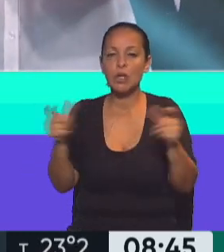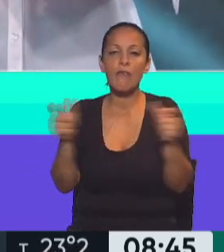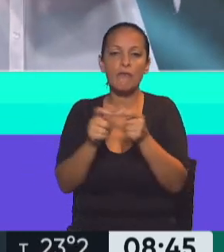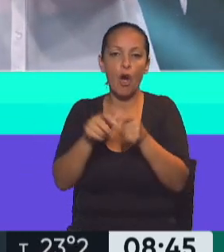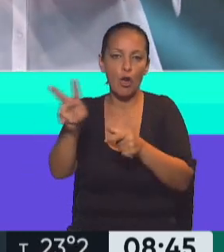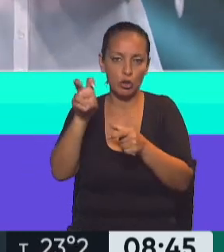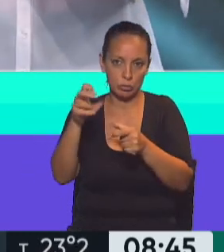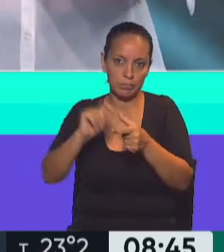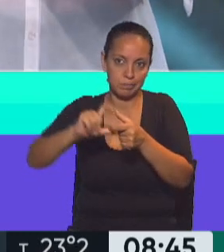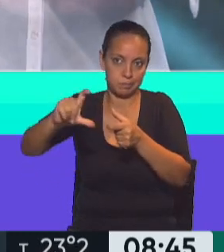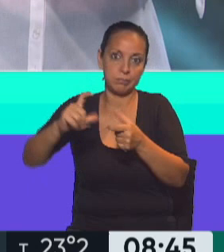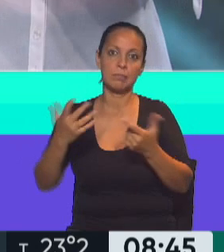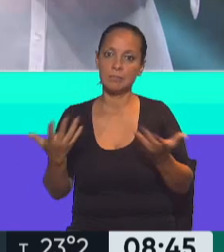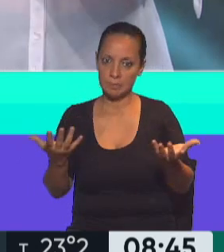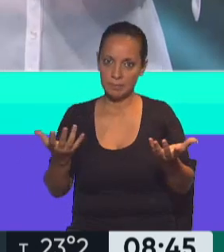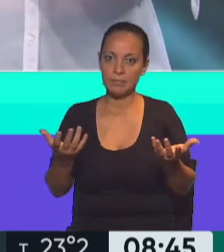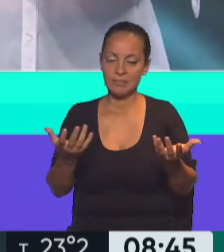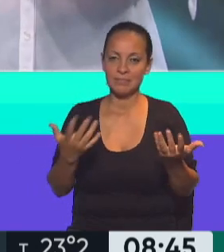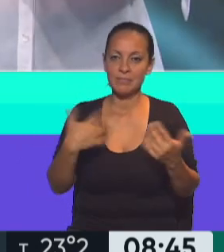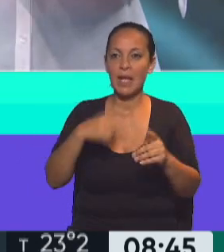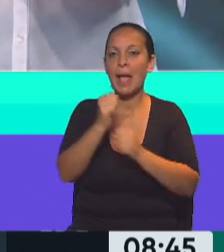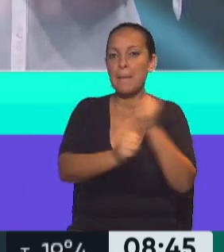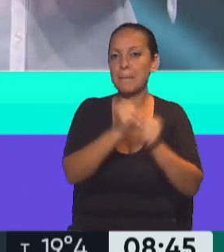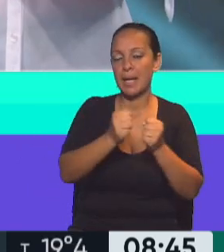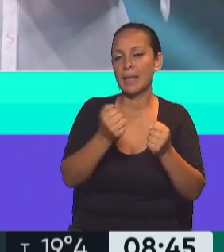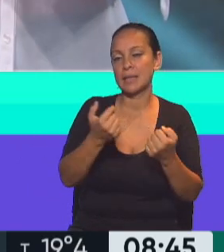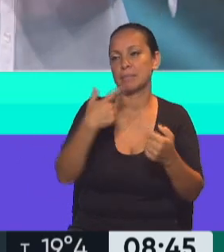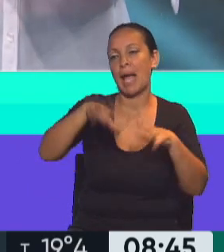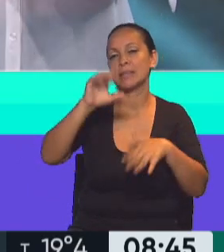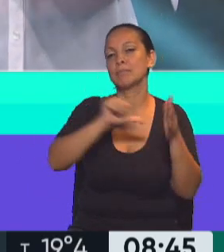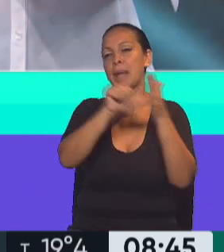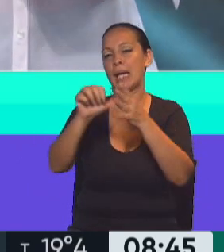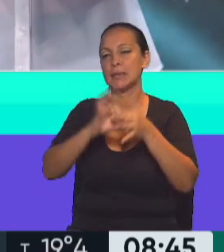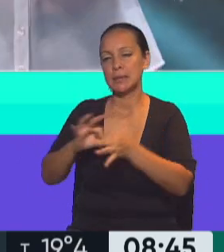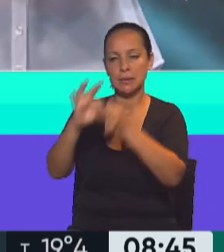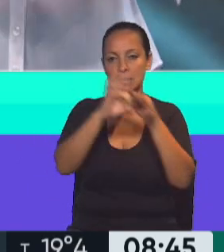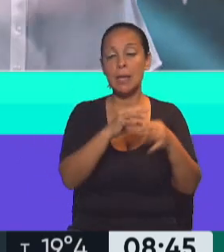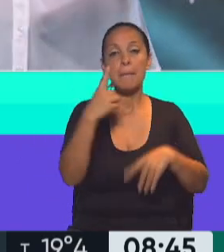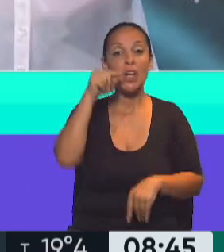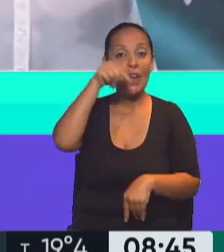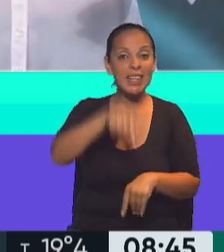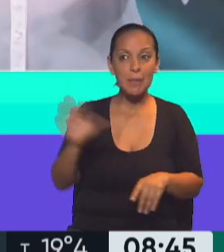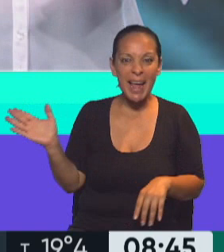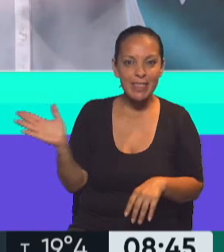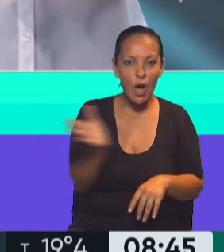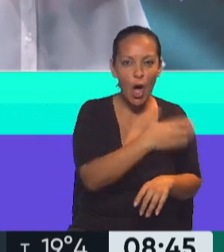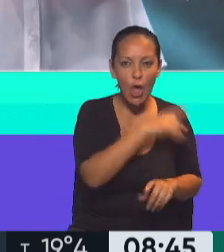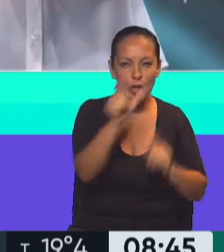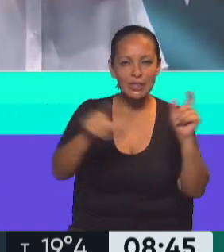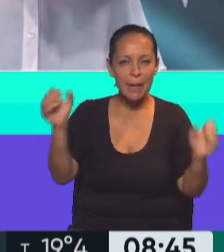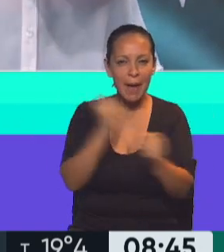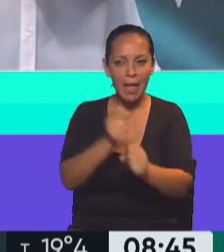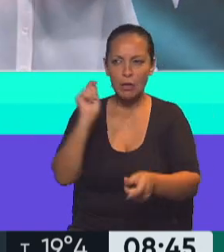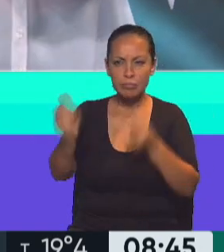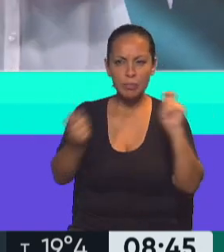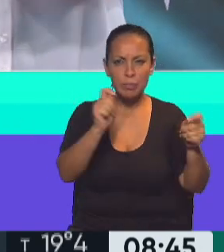muy jugosos, suelen ser los bonos en grandes empresas, sobre todo multinacionales. Pero en este caso es para todos los trabajadores, digo,